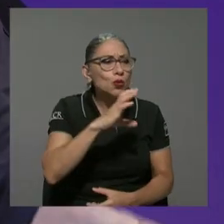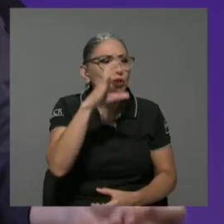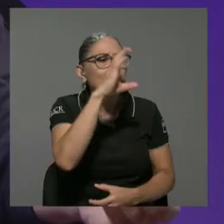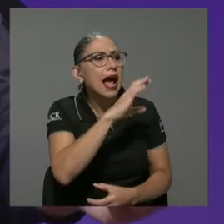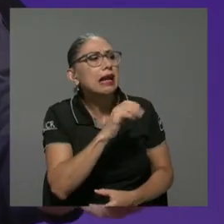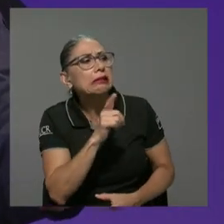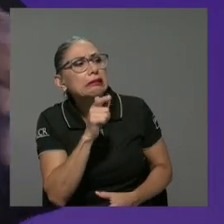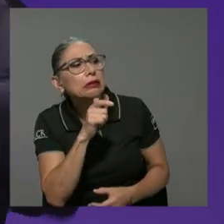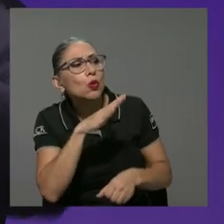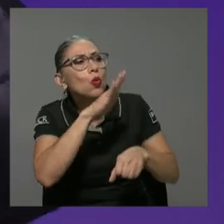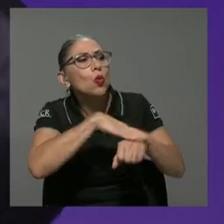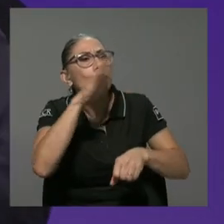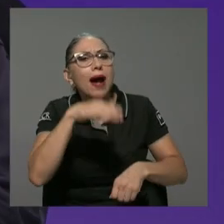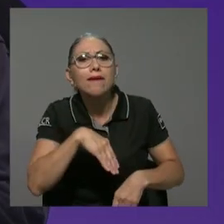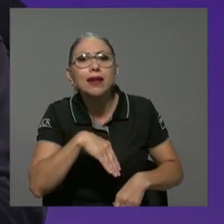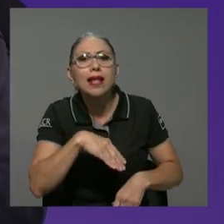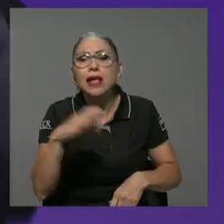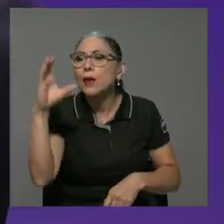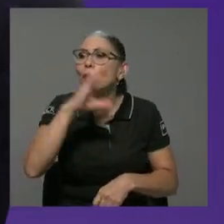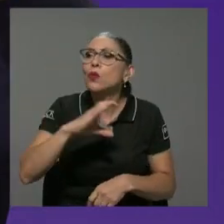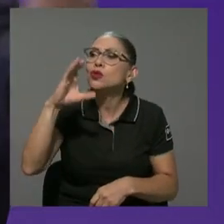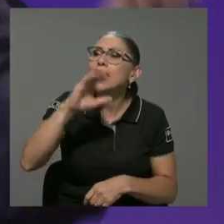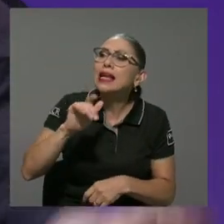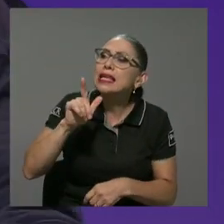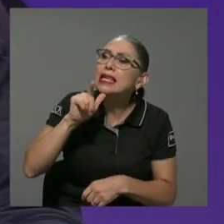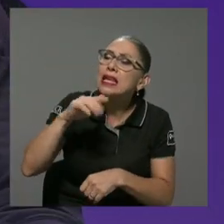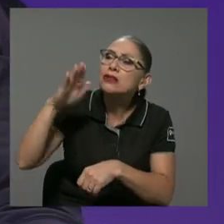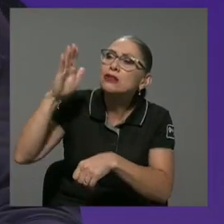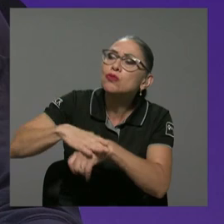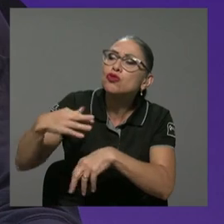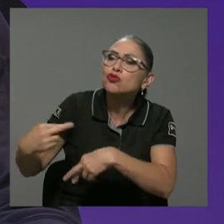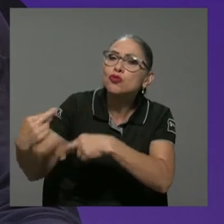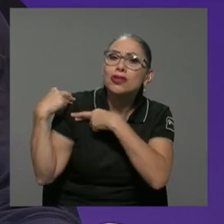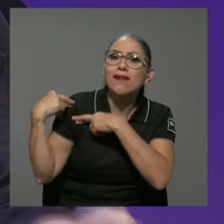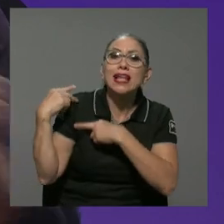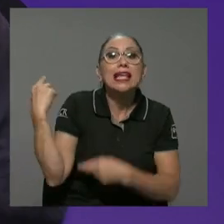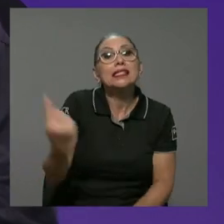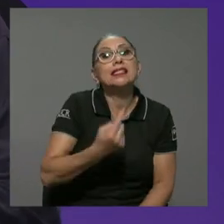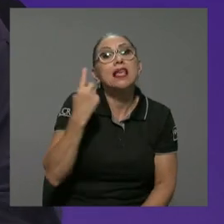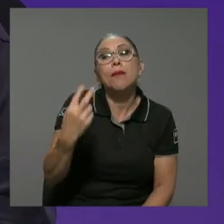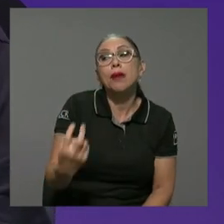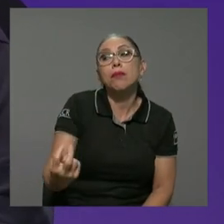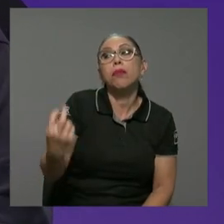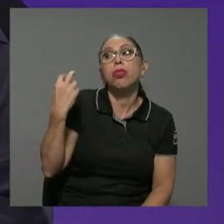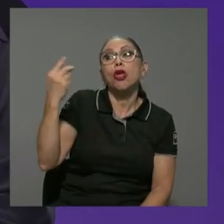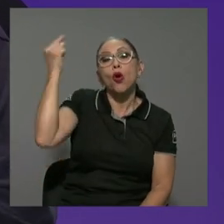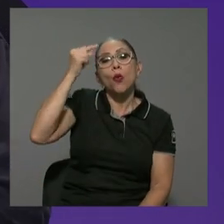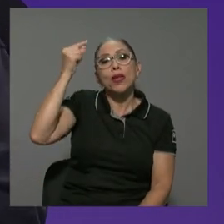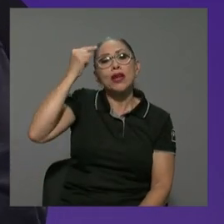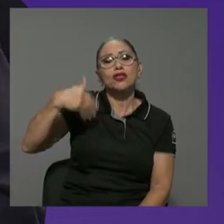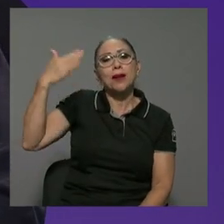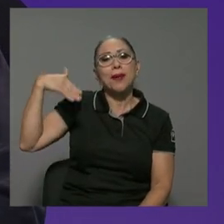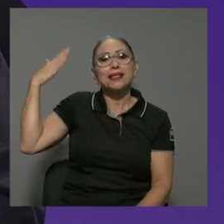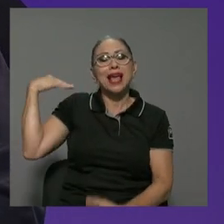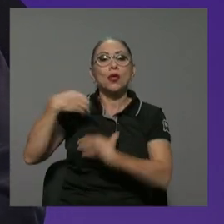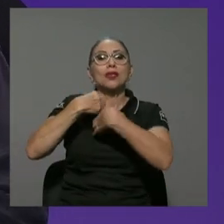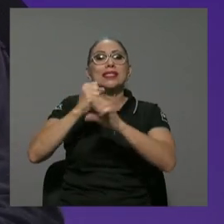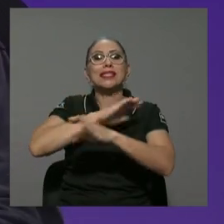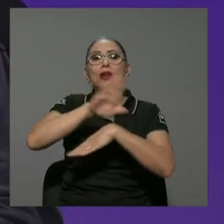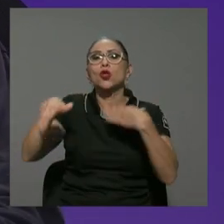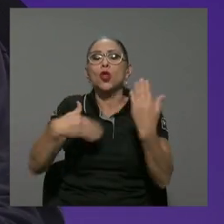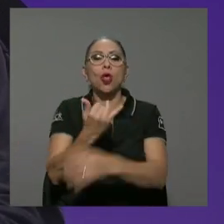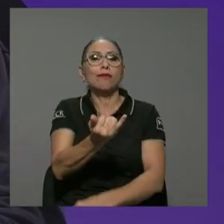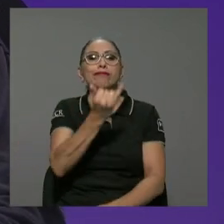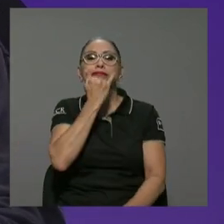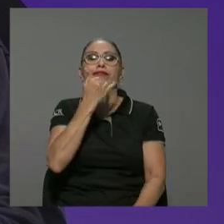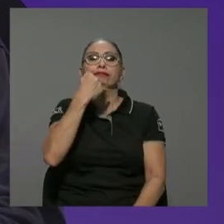alguien responsable, a alguien culpable, digamos, qué sé yo, siempre son todos los gobiernos del pasado los que lo hicieron todo mal. Y yo no niego que